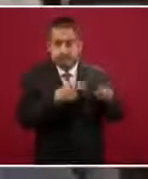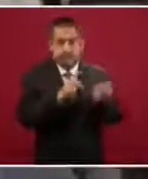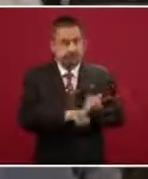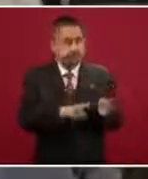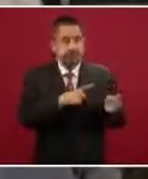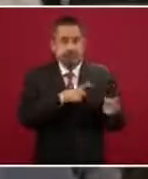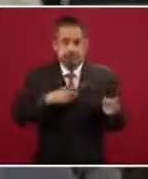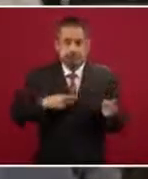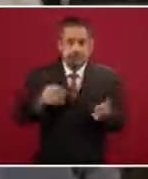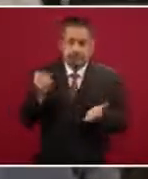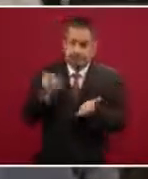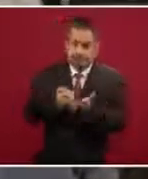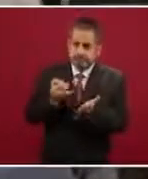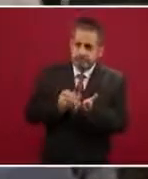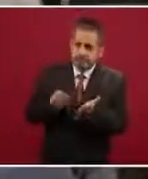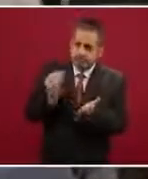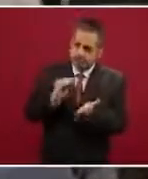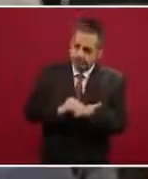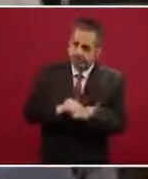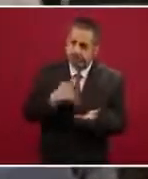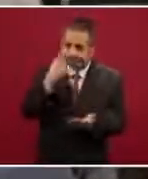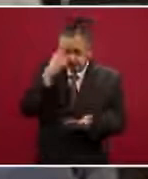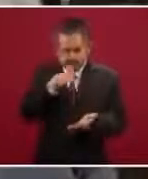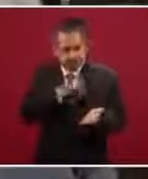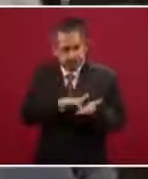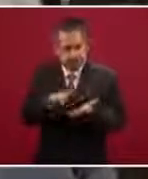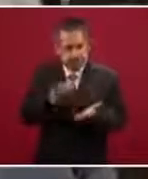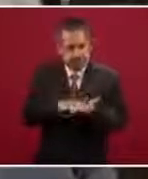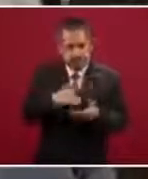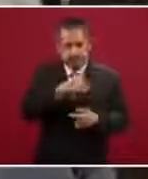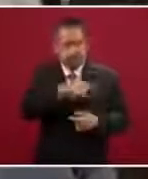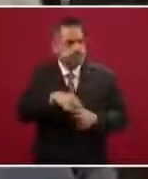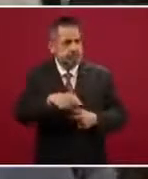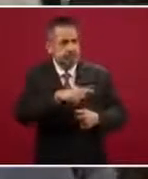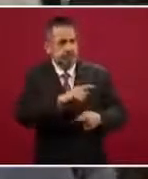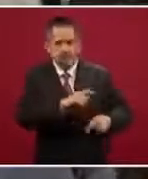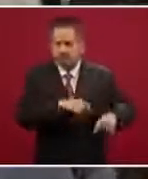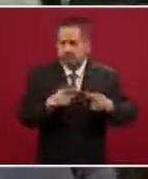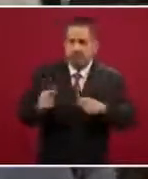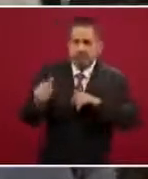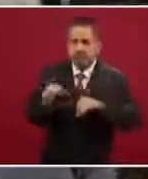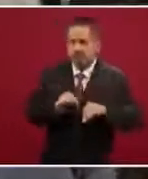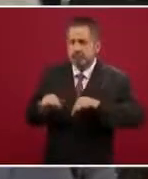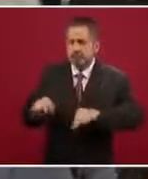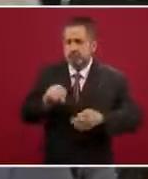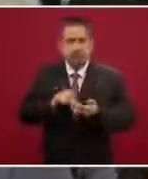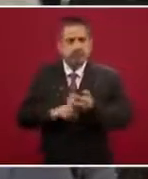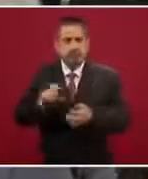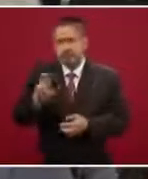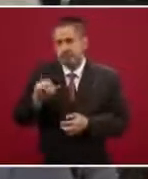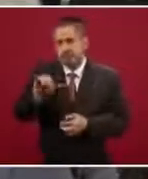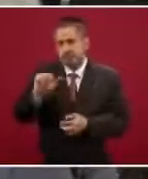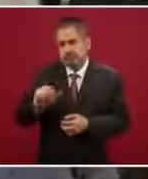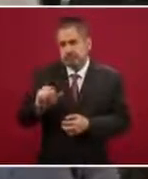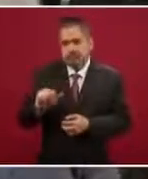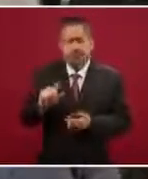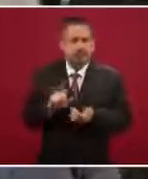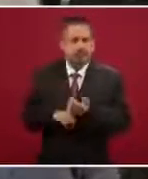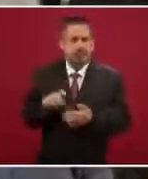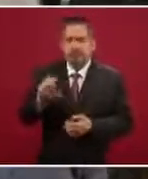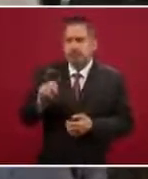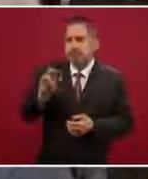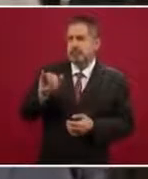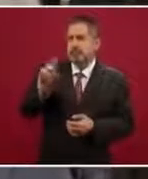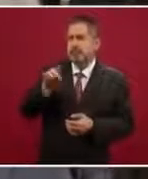haber medidas fiscales para el apoyo para que las empresas puedan mantener los empleos pues ante esta crisis por el COVID-19